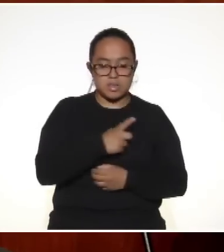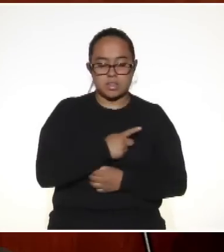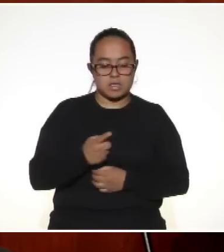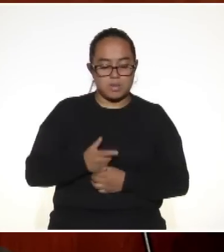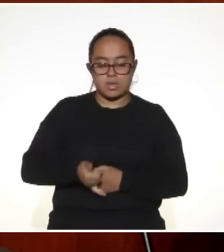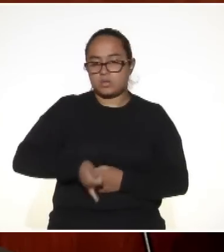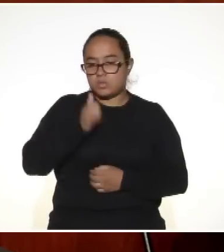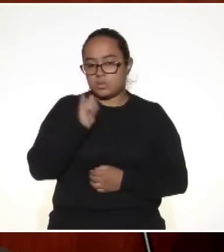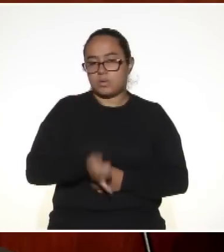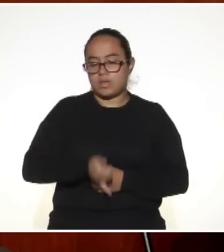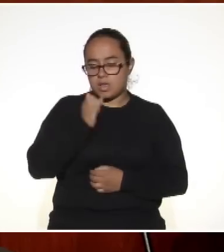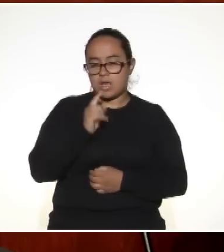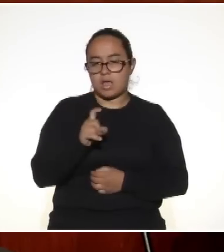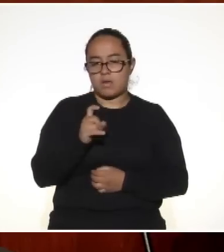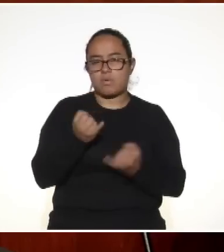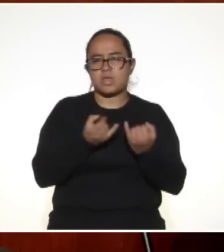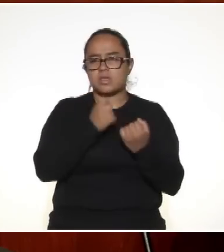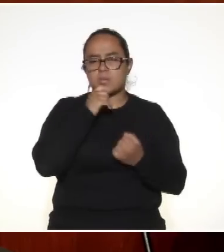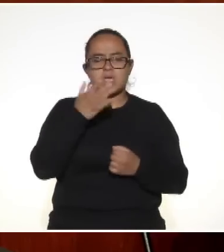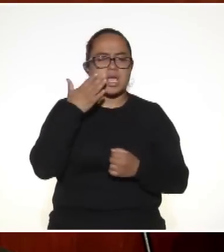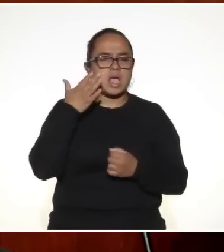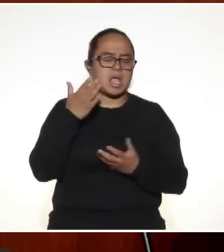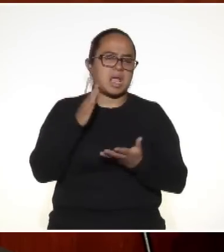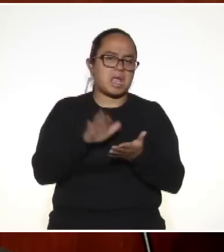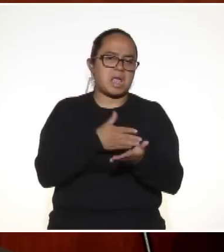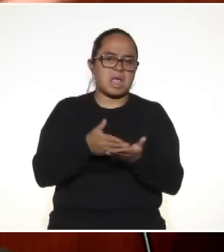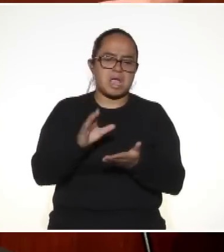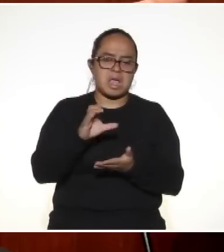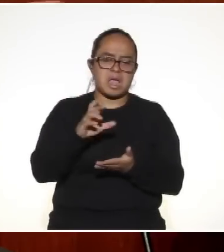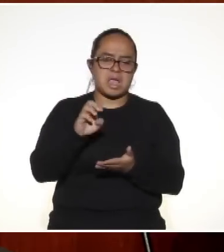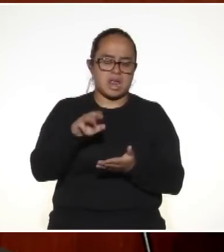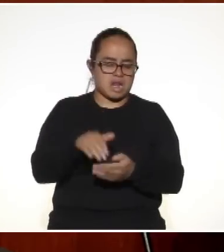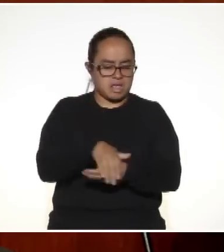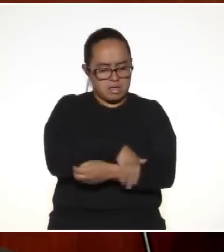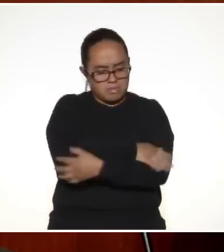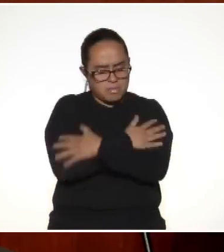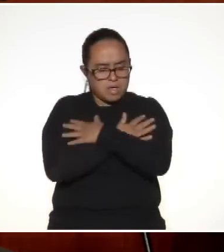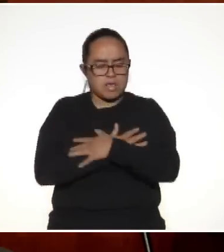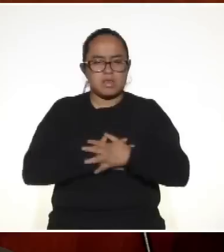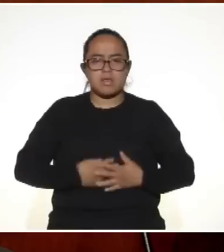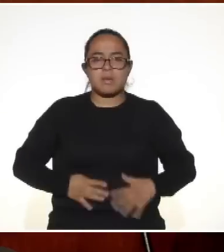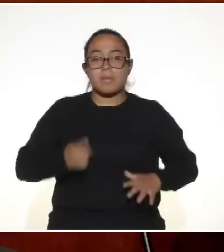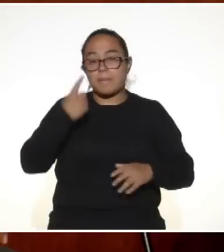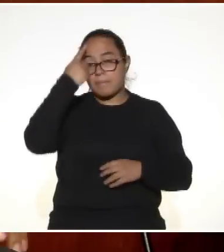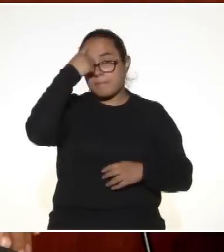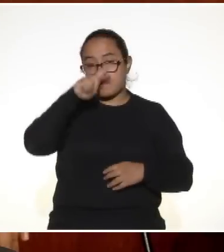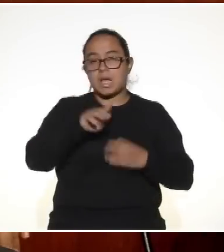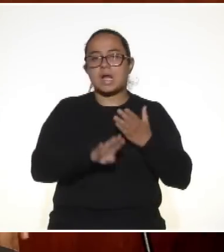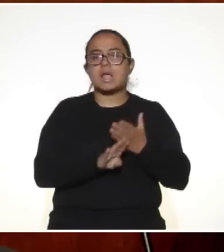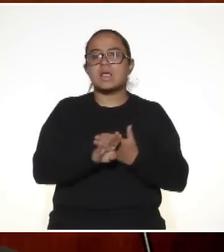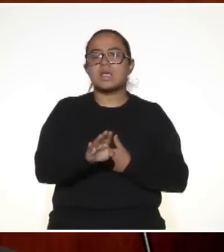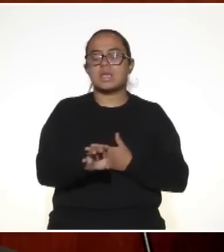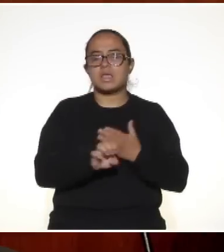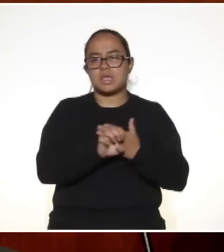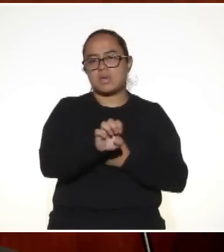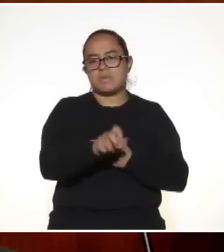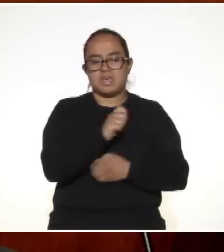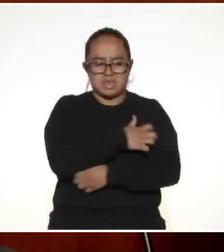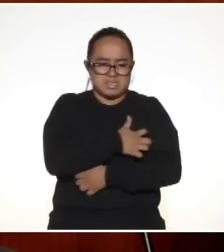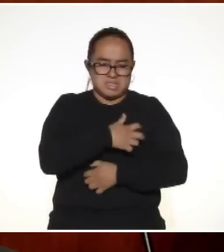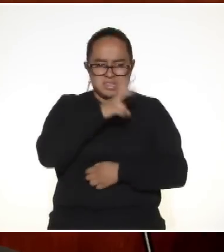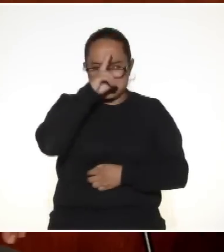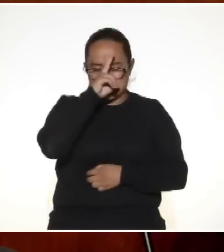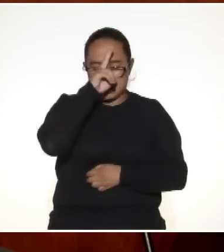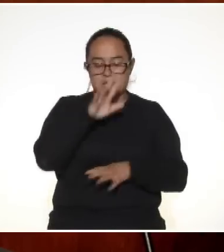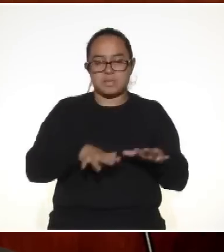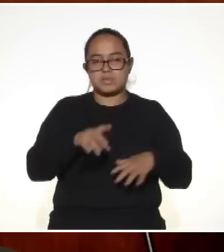oral y algún tipo de crema también con factor de protección. Sí. Nada más para evitar la comezón que de pronto